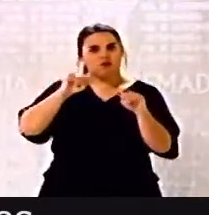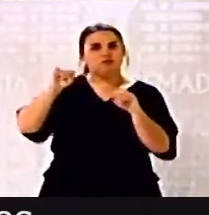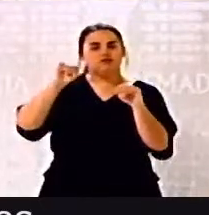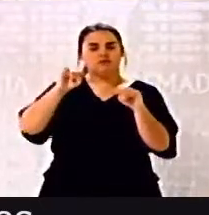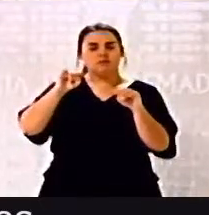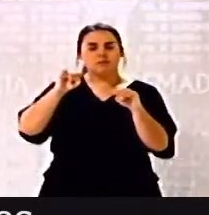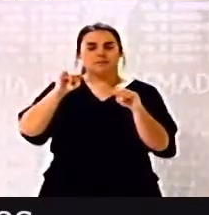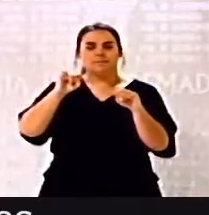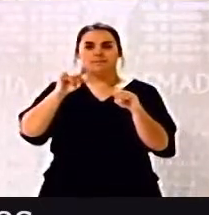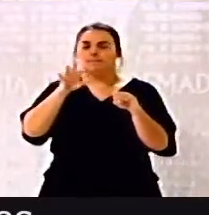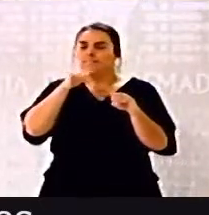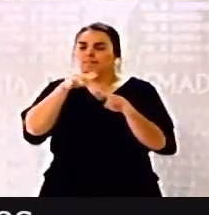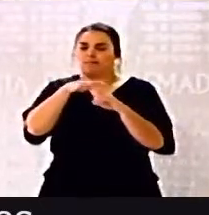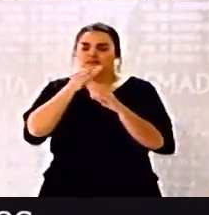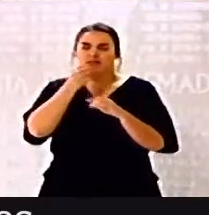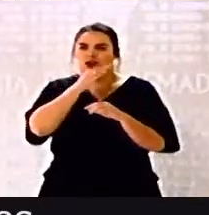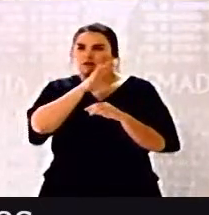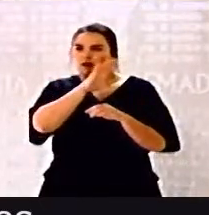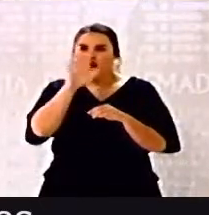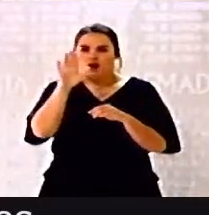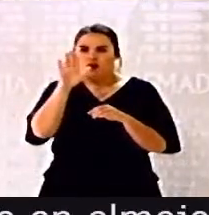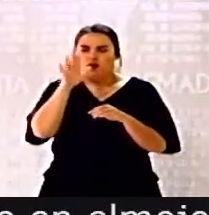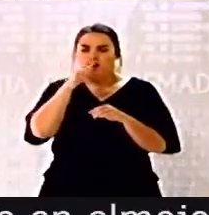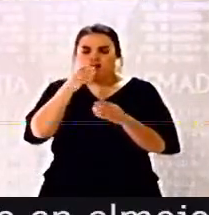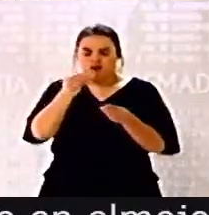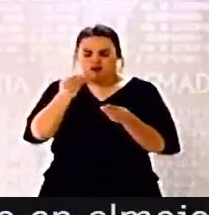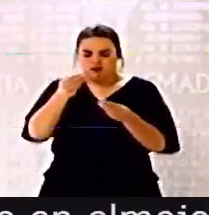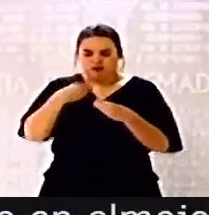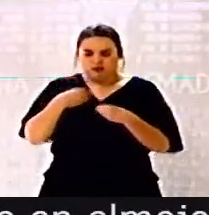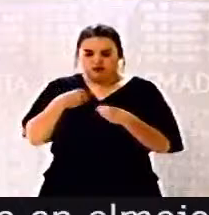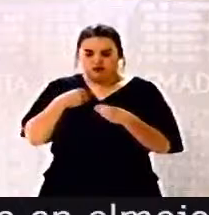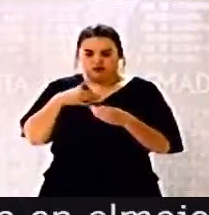que, en el mejor de los casos, nos llega para 152 días,